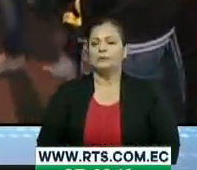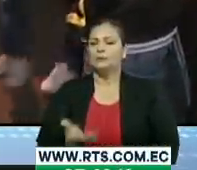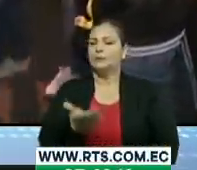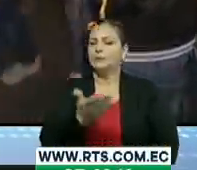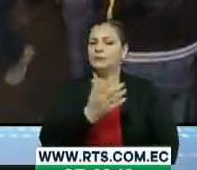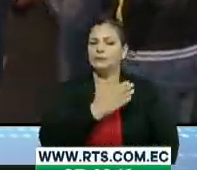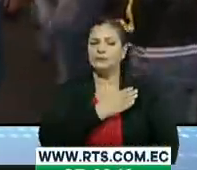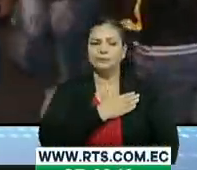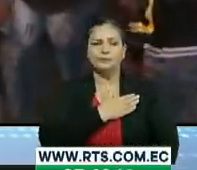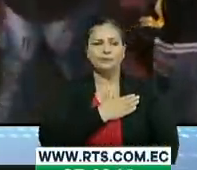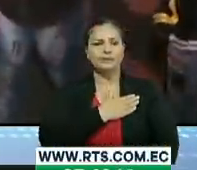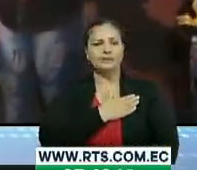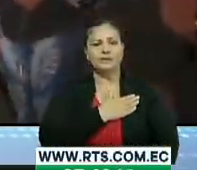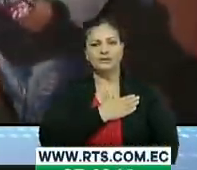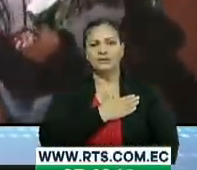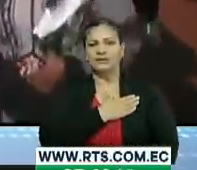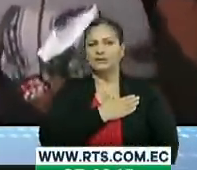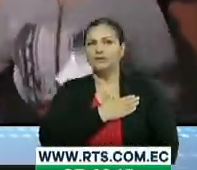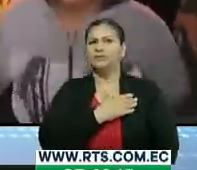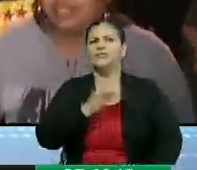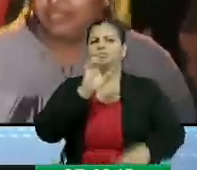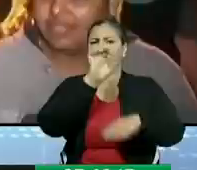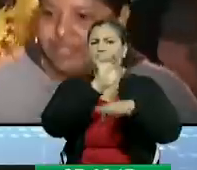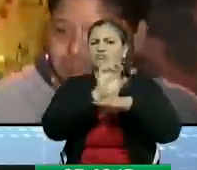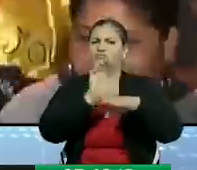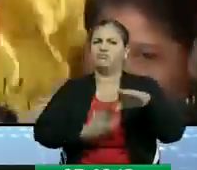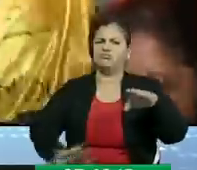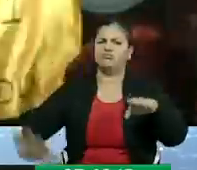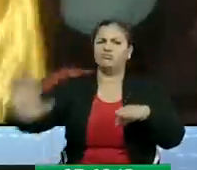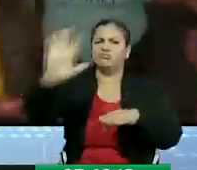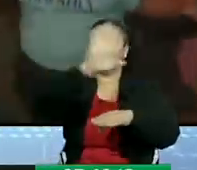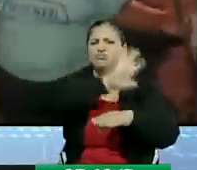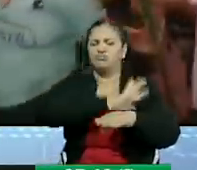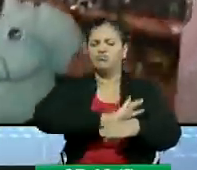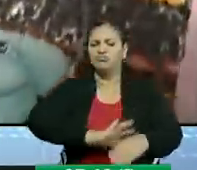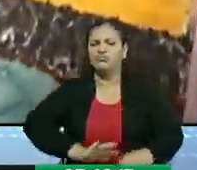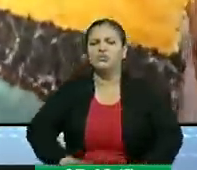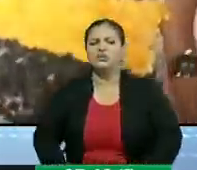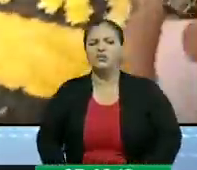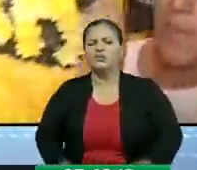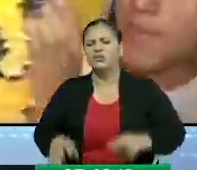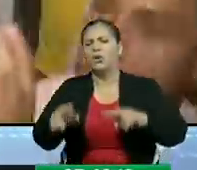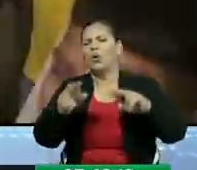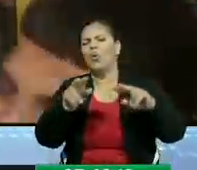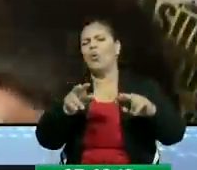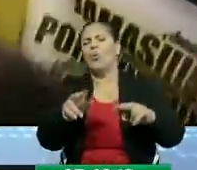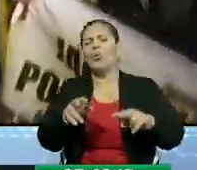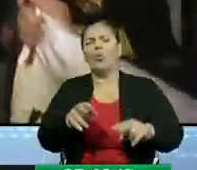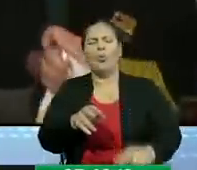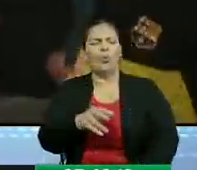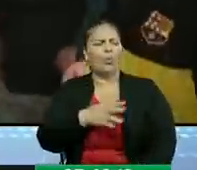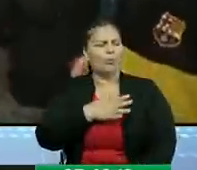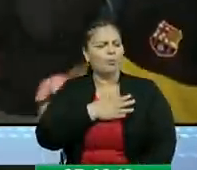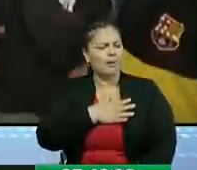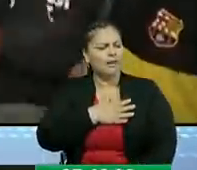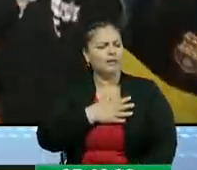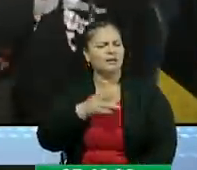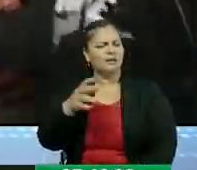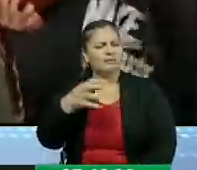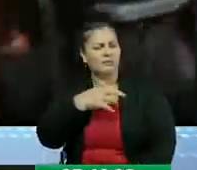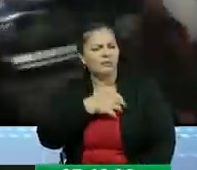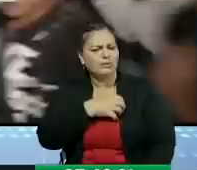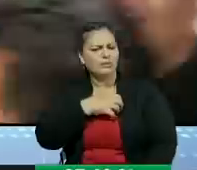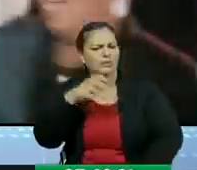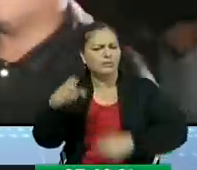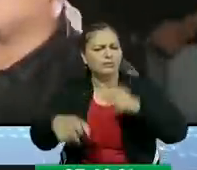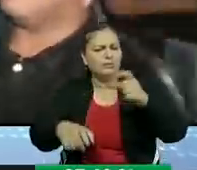enluta al Ecuador, no solamente al fútbol guayaquileño, no solamente al Barcelona, sino